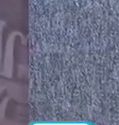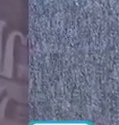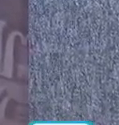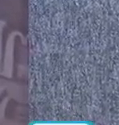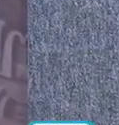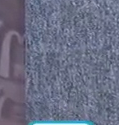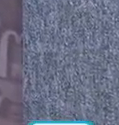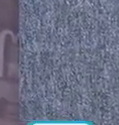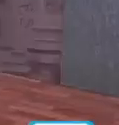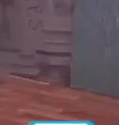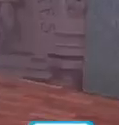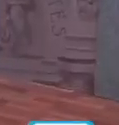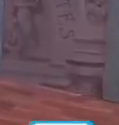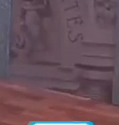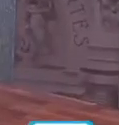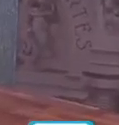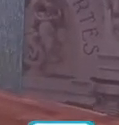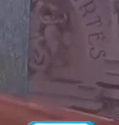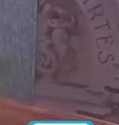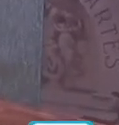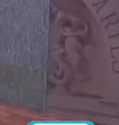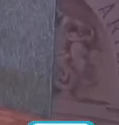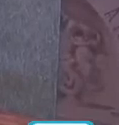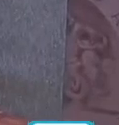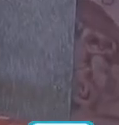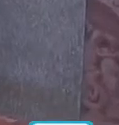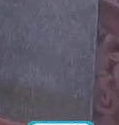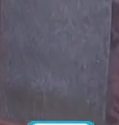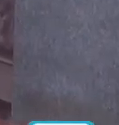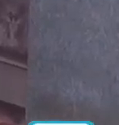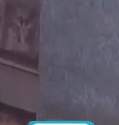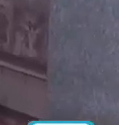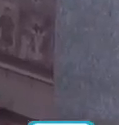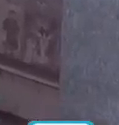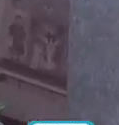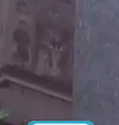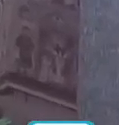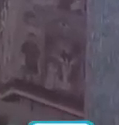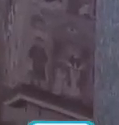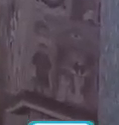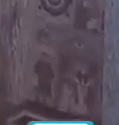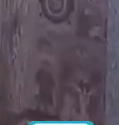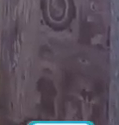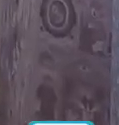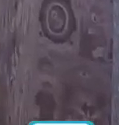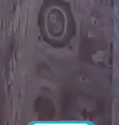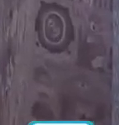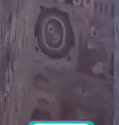Me with beauty.